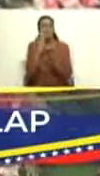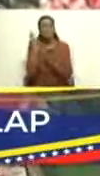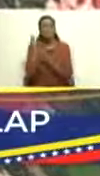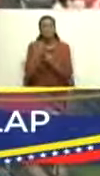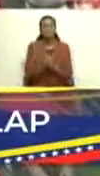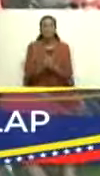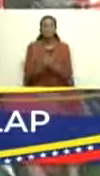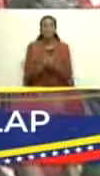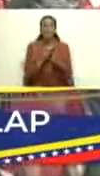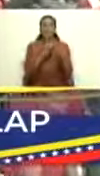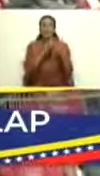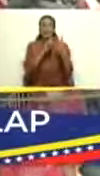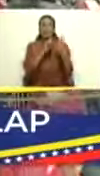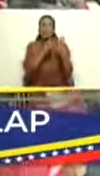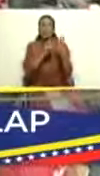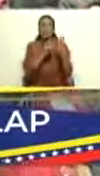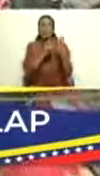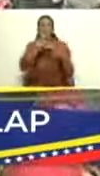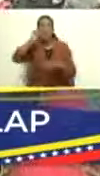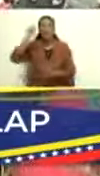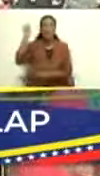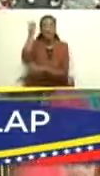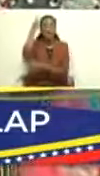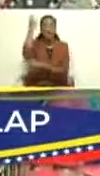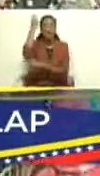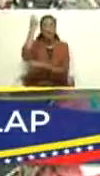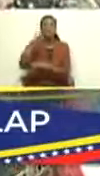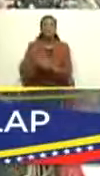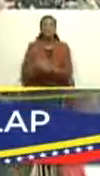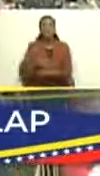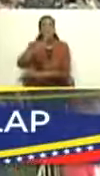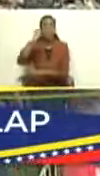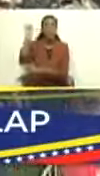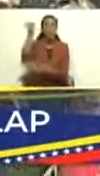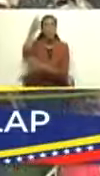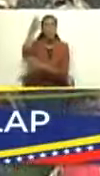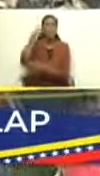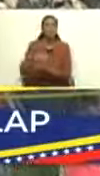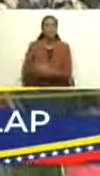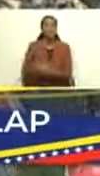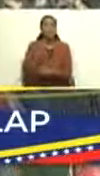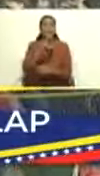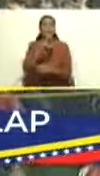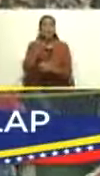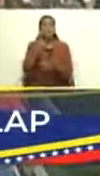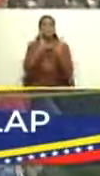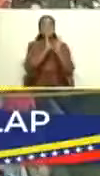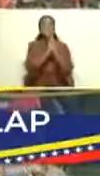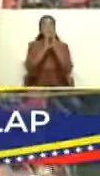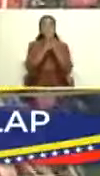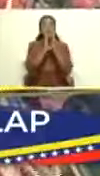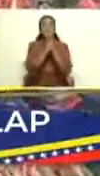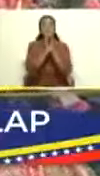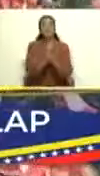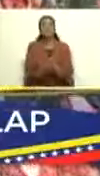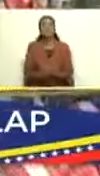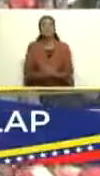A la 1, a las 2, a las 3 y los guariqueños piden la bendición. 1, 2, 3.